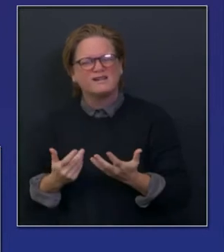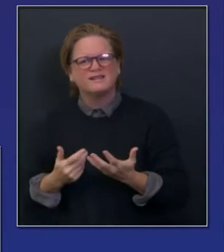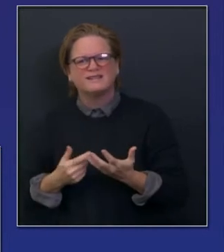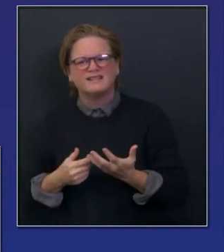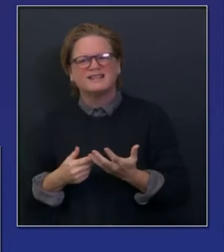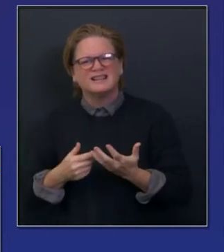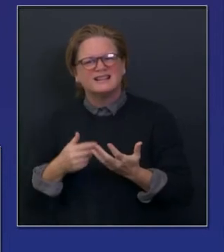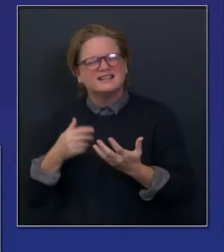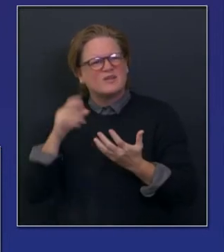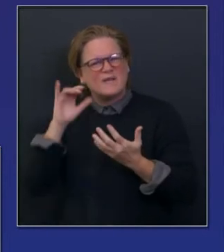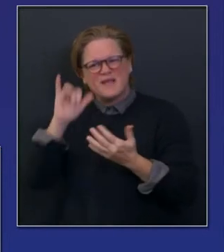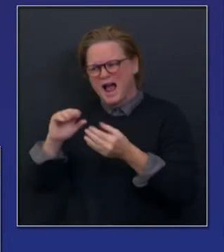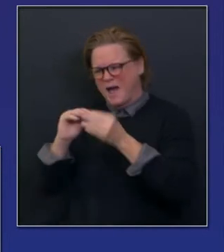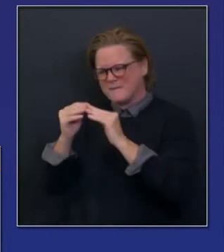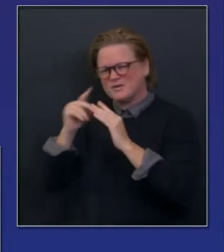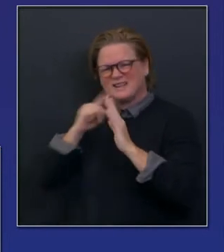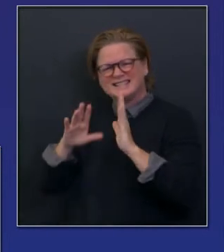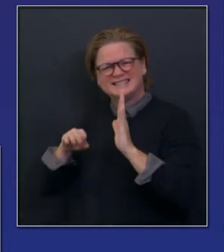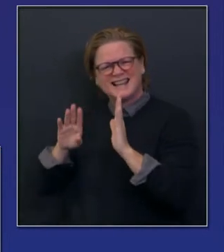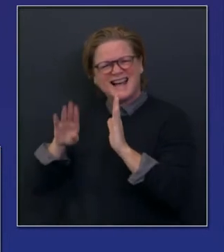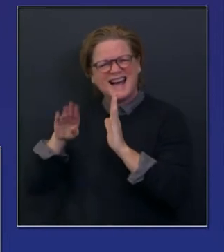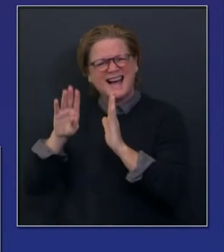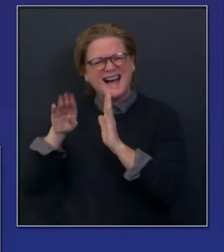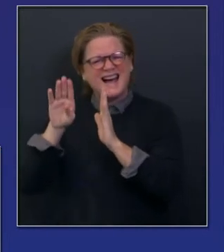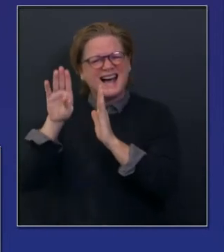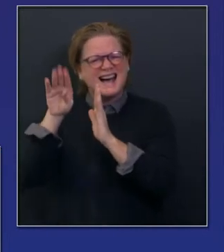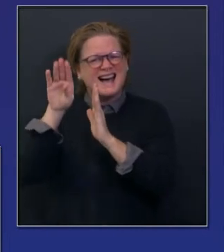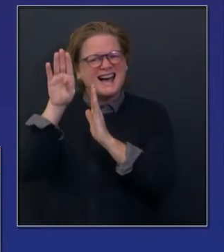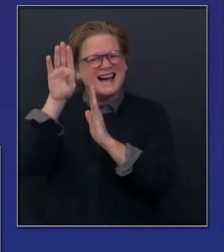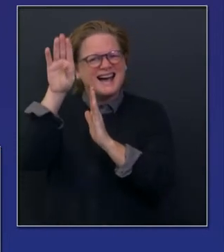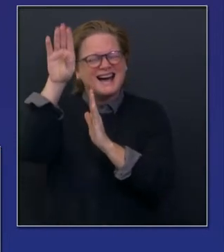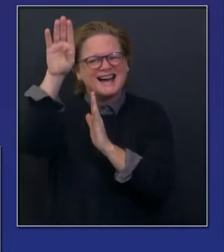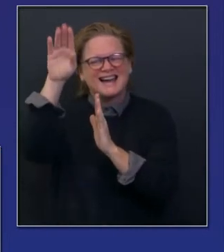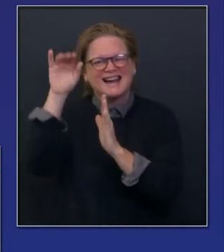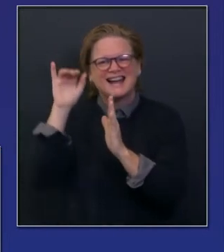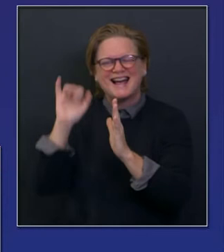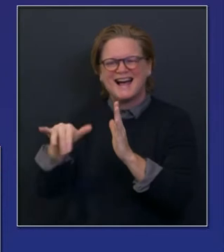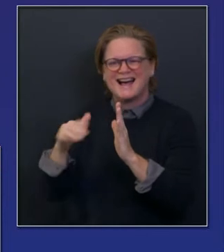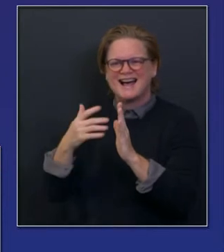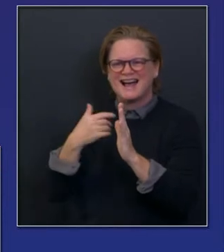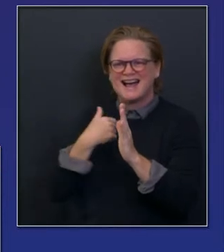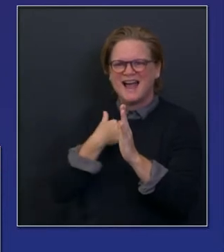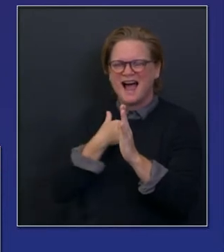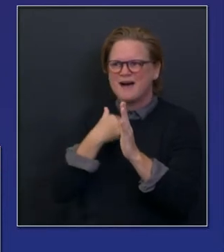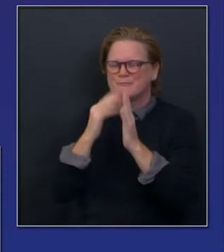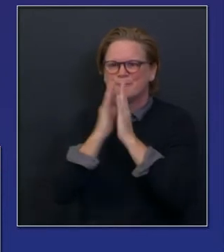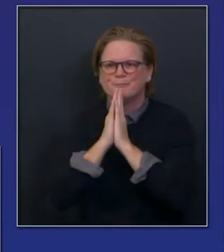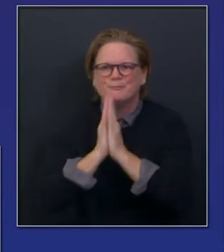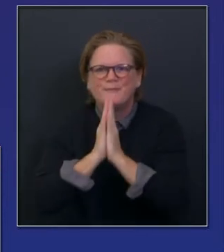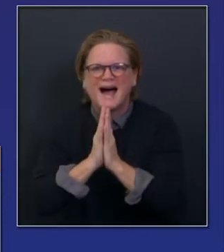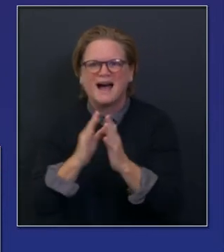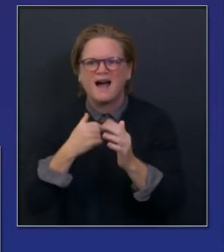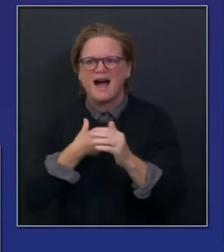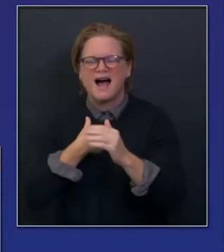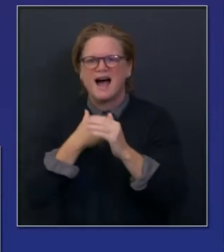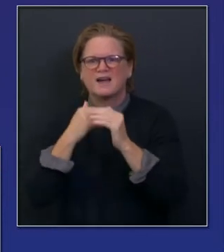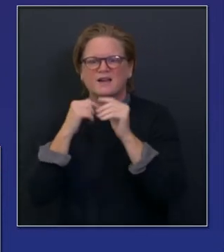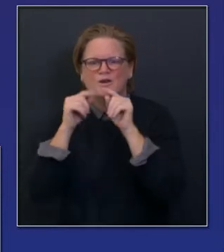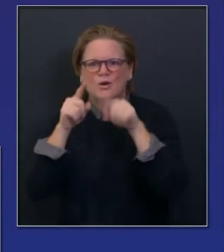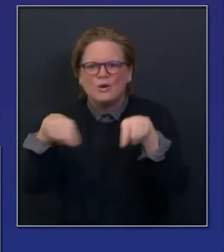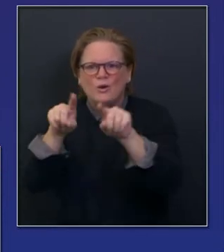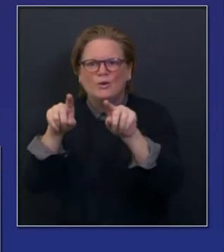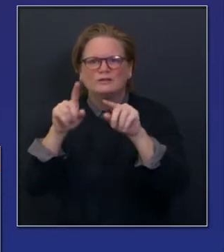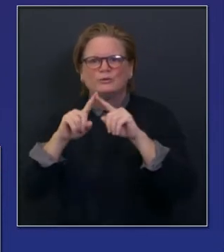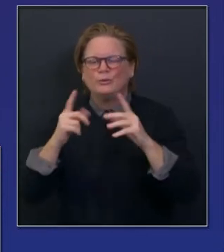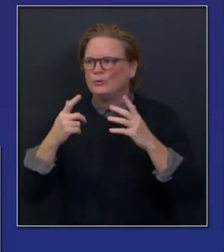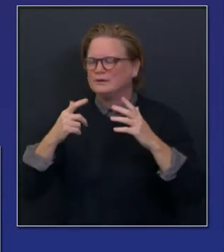en el pico de esta tercera ola, por eso se ven así las cifras. Y las